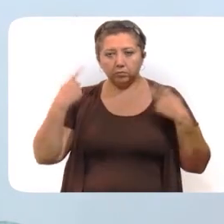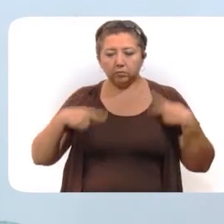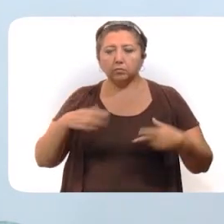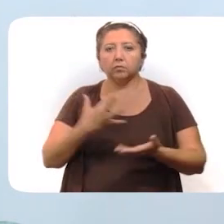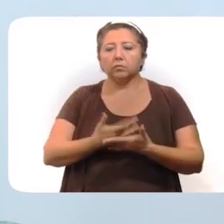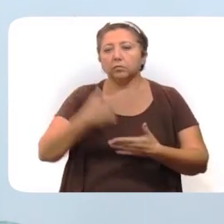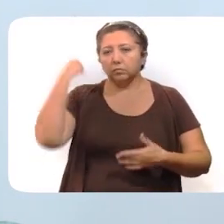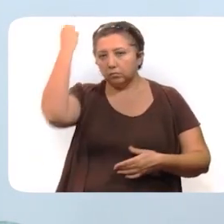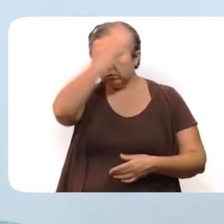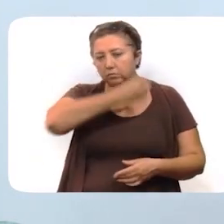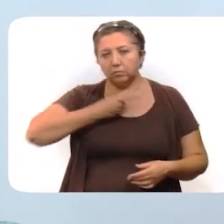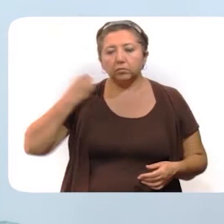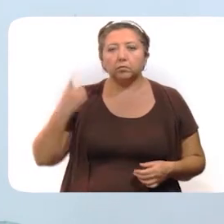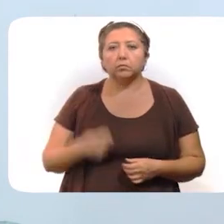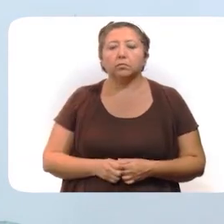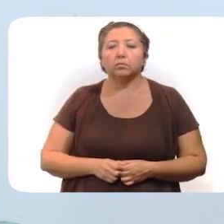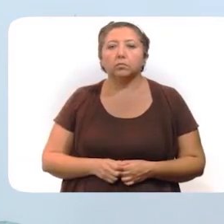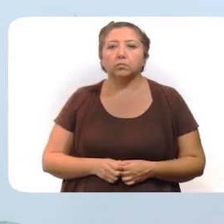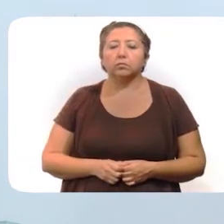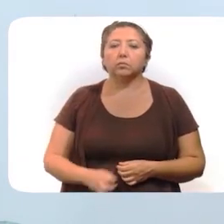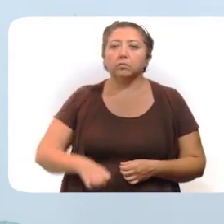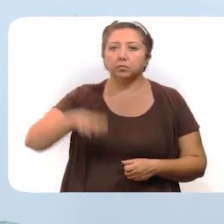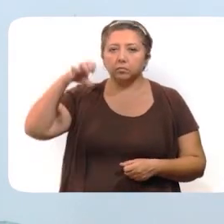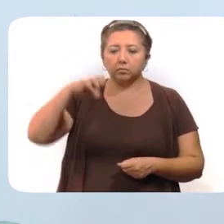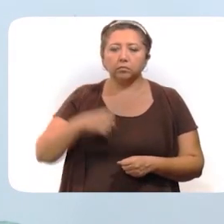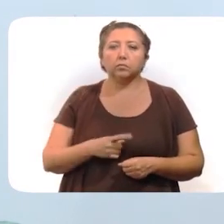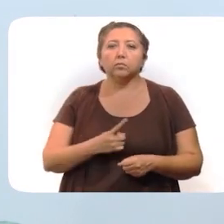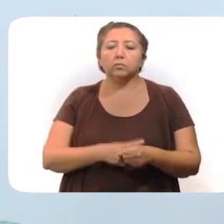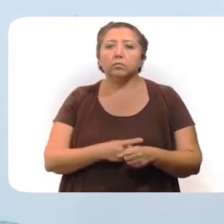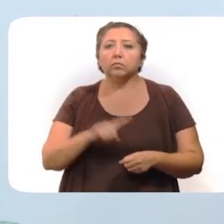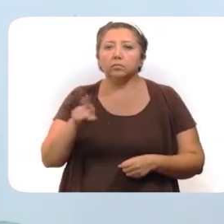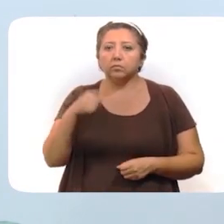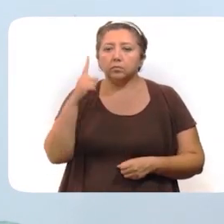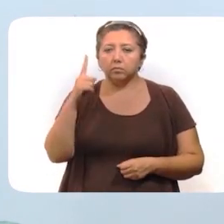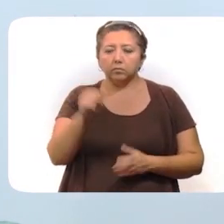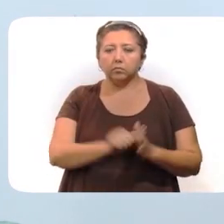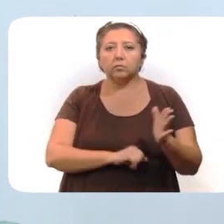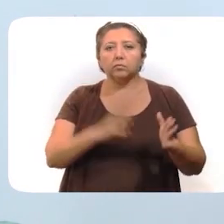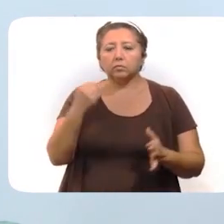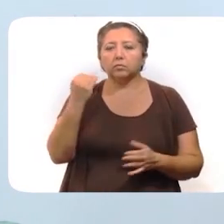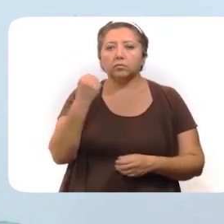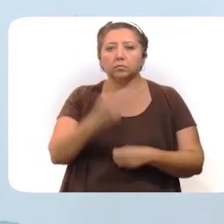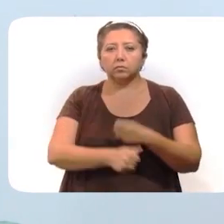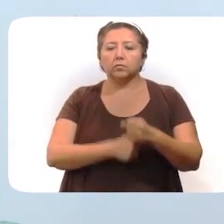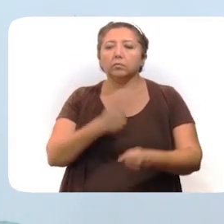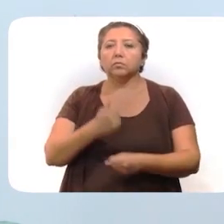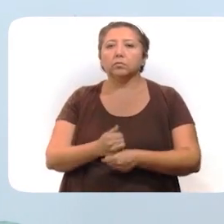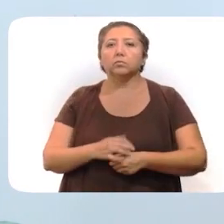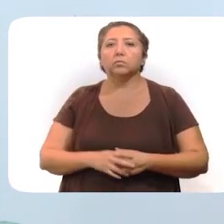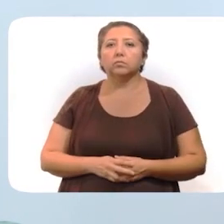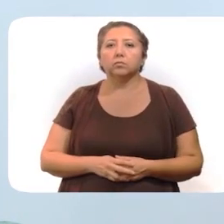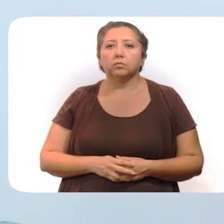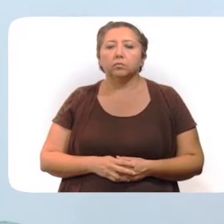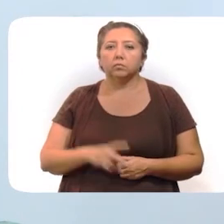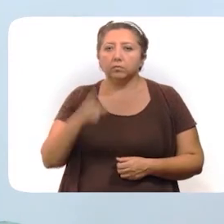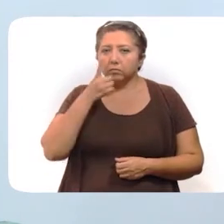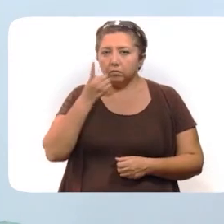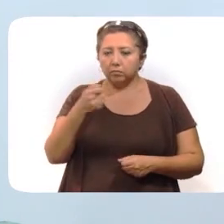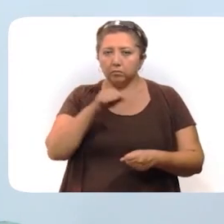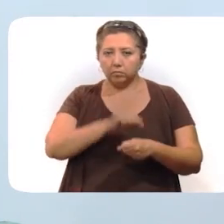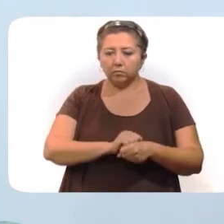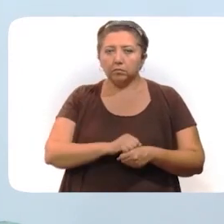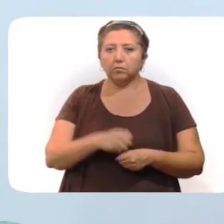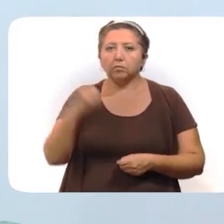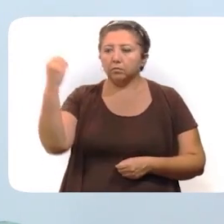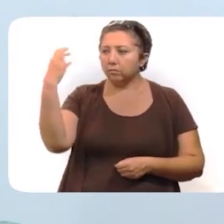pacientes a la espera de diagnóstico. El rango de edad de los casos es de un mes a 99 años. Los indicadores